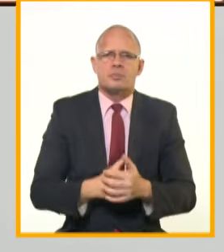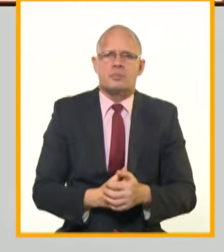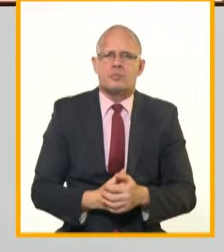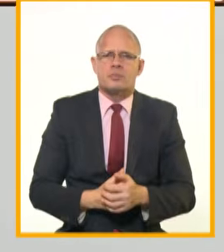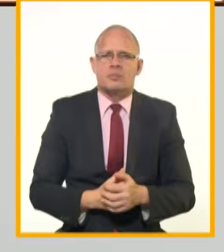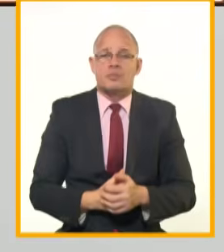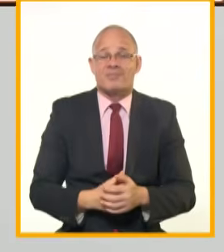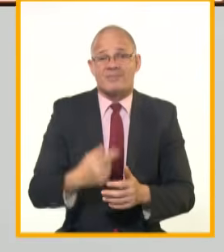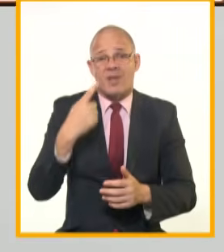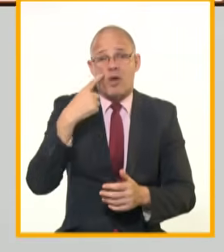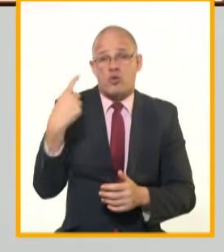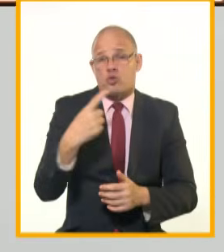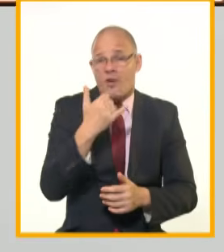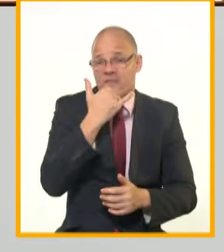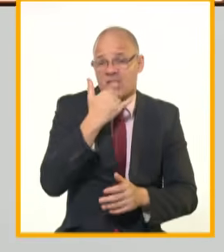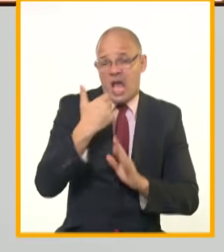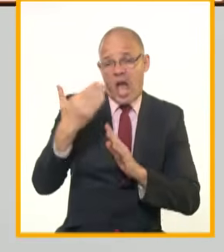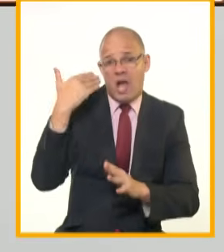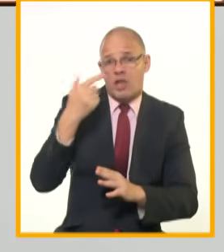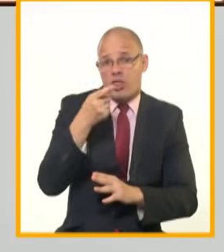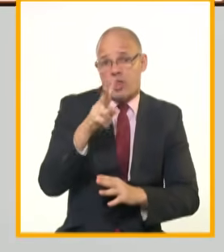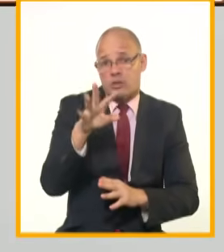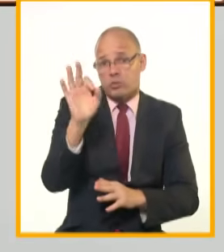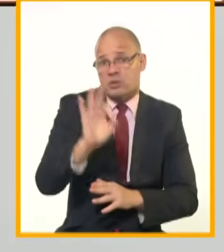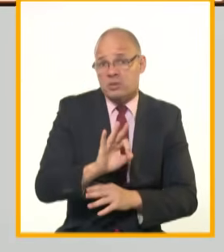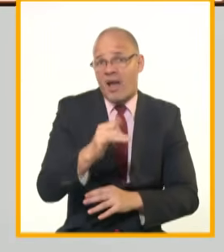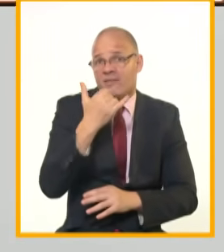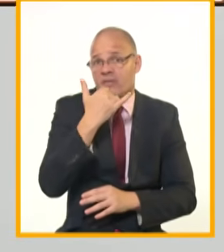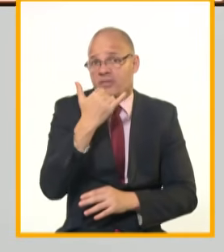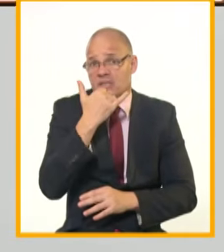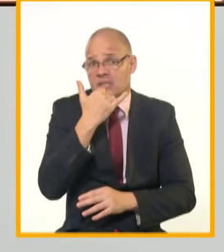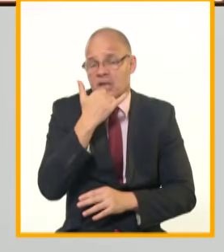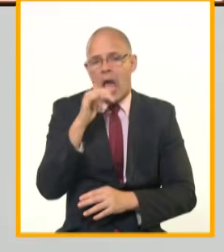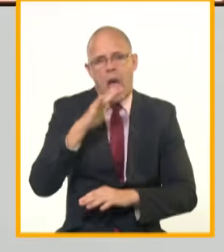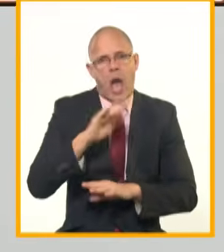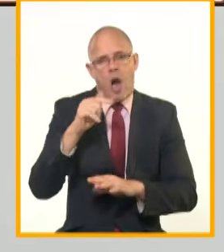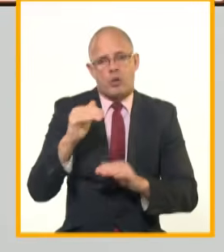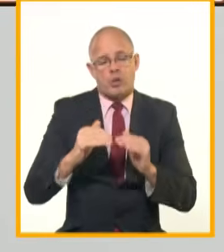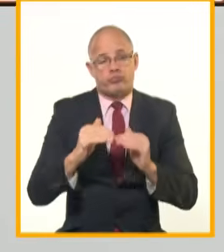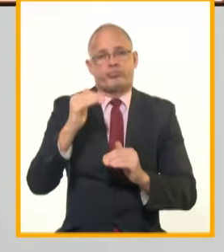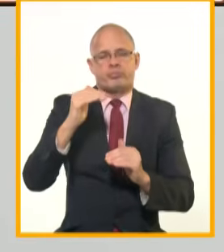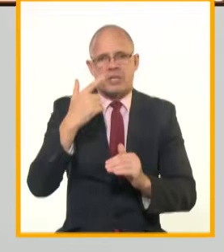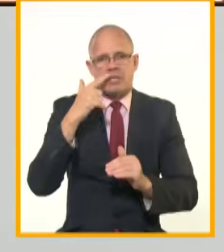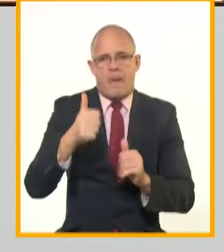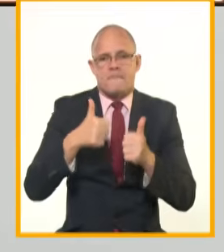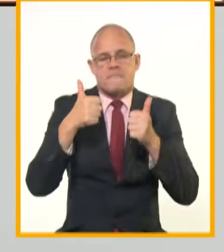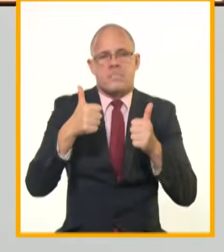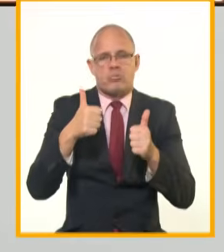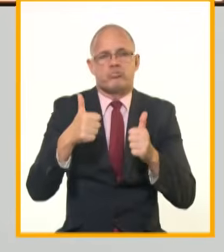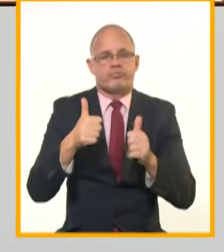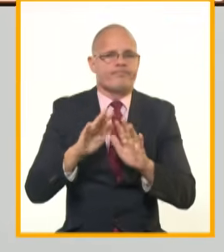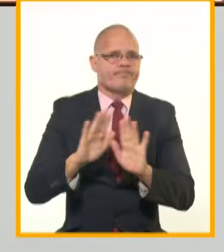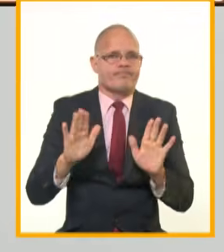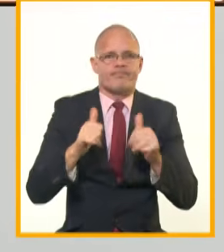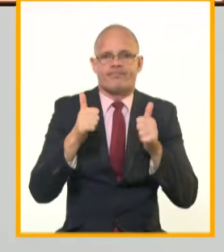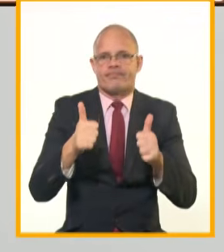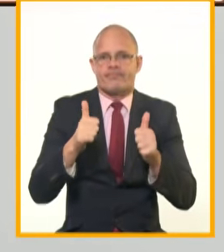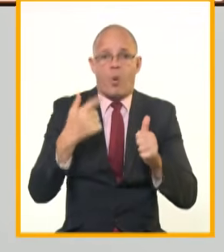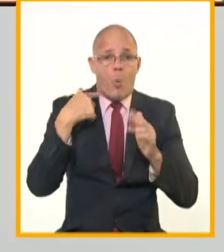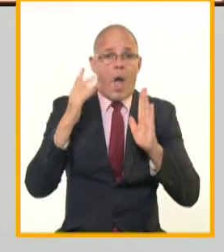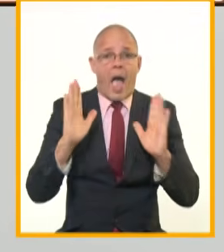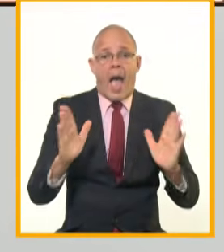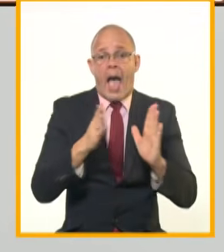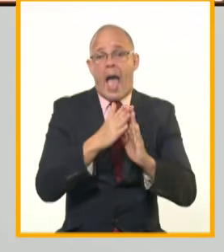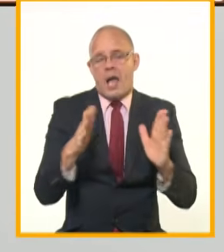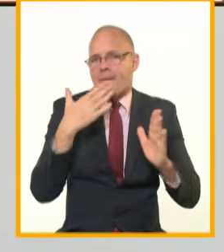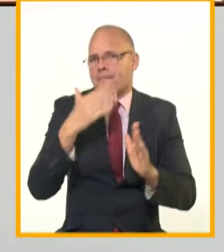el 12% del fondo habitacional de la provincia y el salto que se dio en la recuperación nos ha permitido terminar un año con